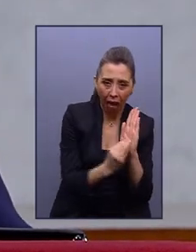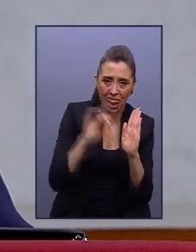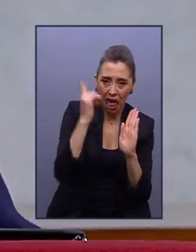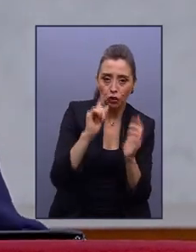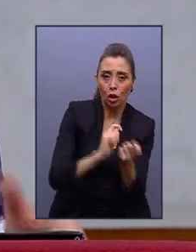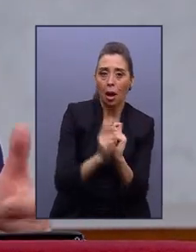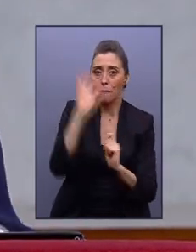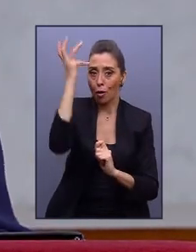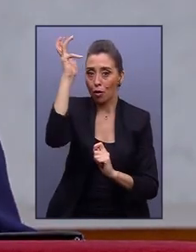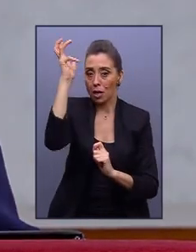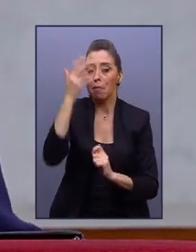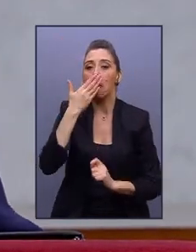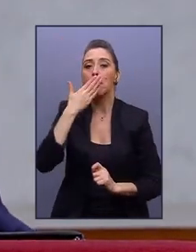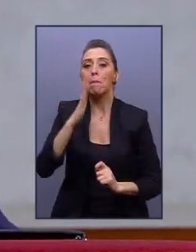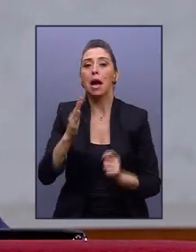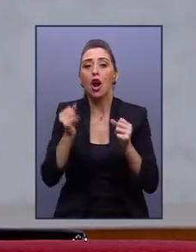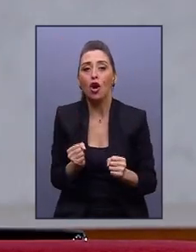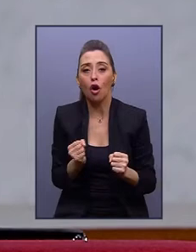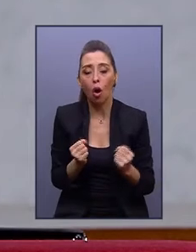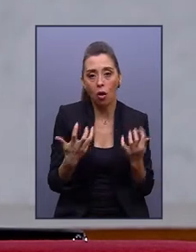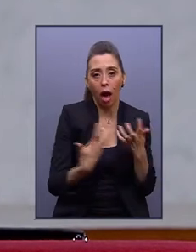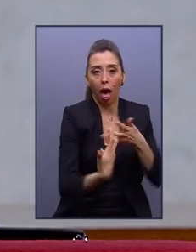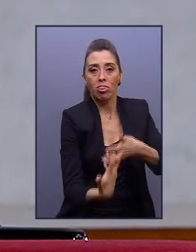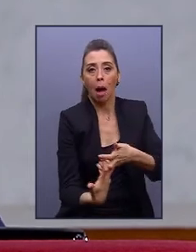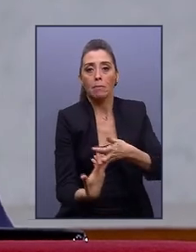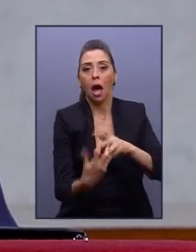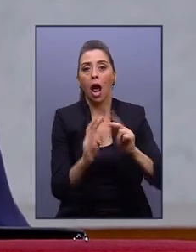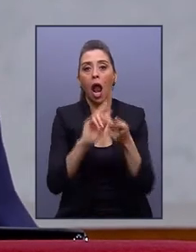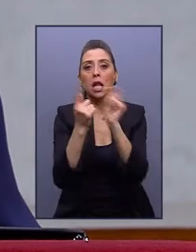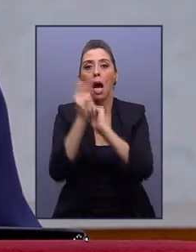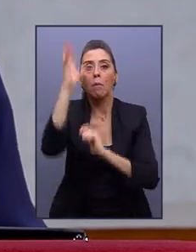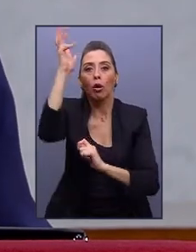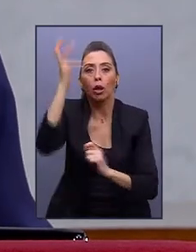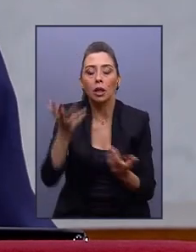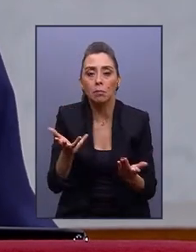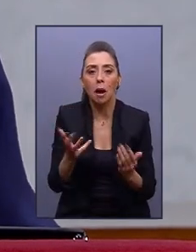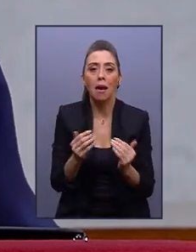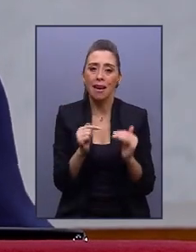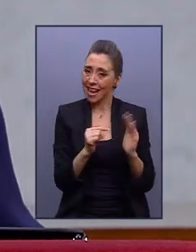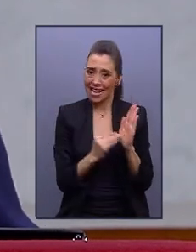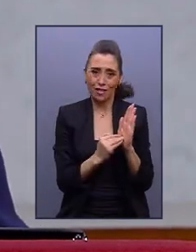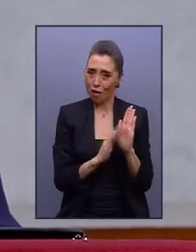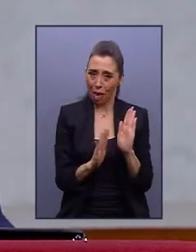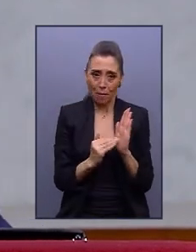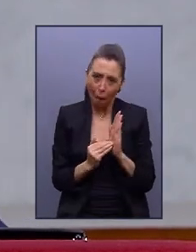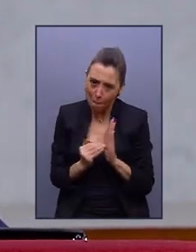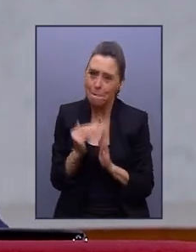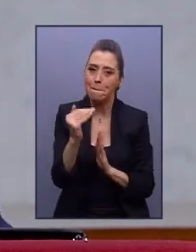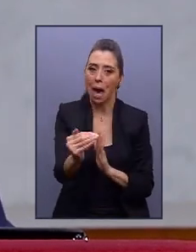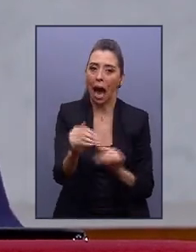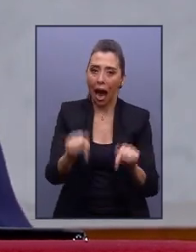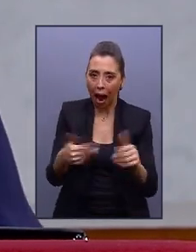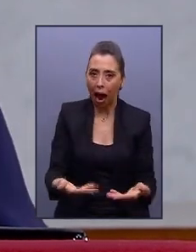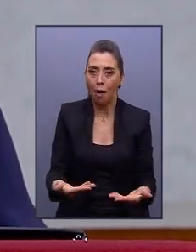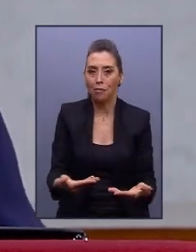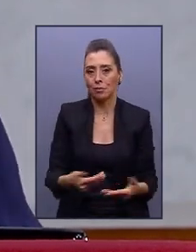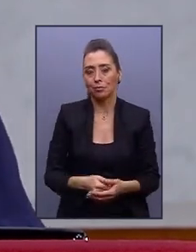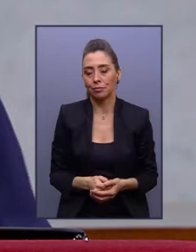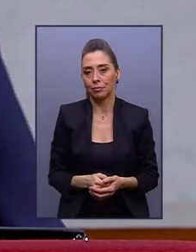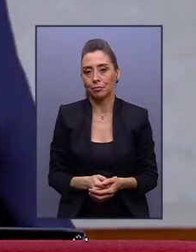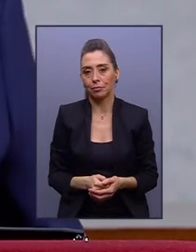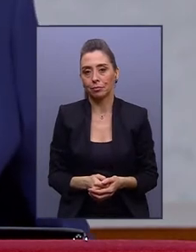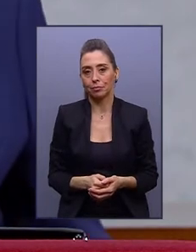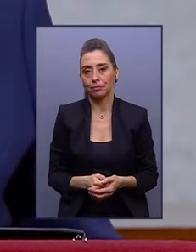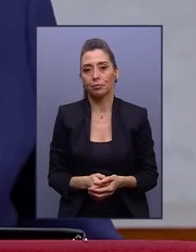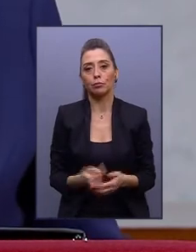cambio climático que mejoren nuestra capacidad de adaptación, pero debemos ir más allá y hacerlo ahora. Por